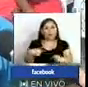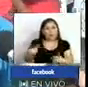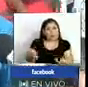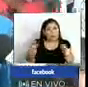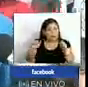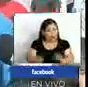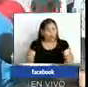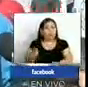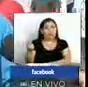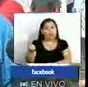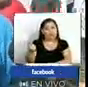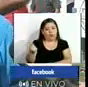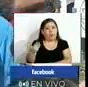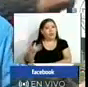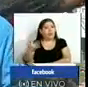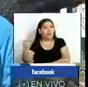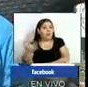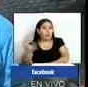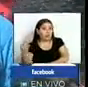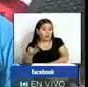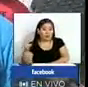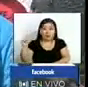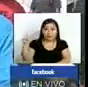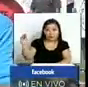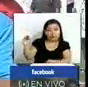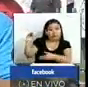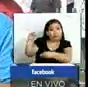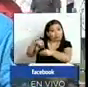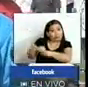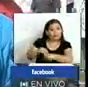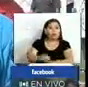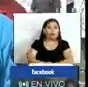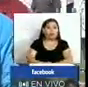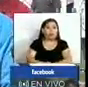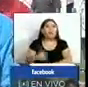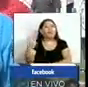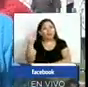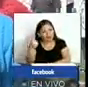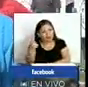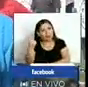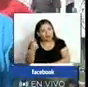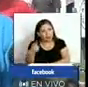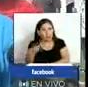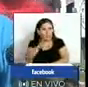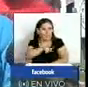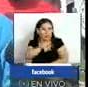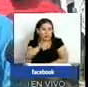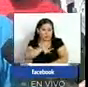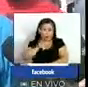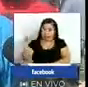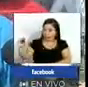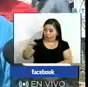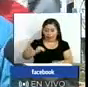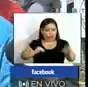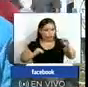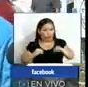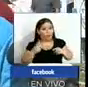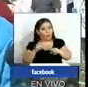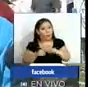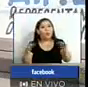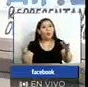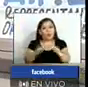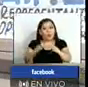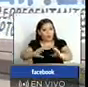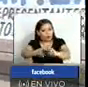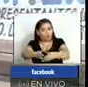podamos abrir la feria, necesitamos de esos créditos. Nosotros entendemos que el crédito es personal, pero nos gustaría que nos tomaran en cuenta como